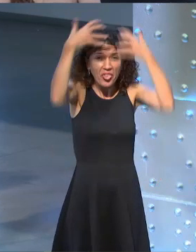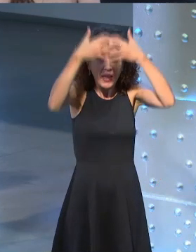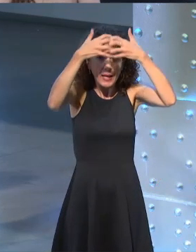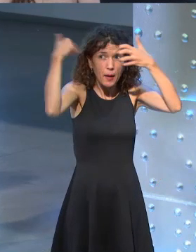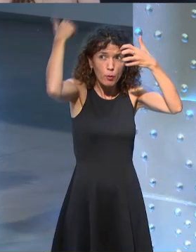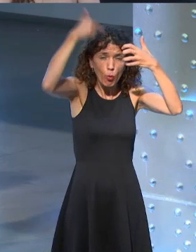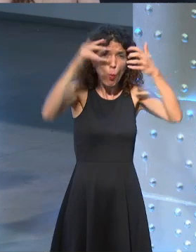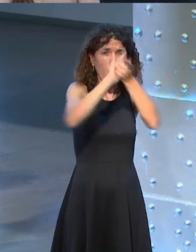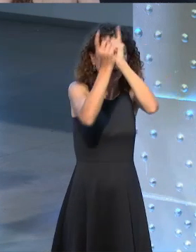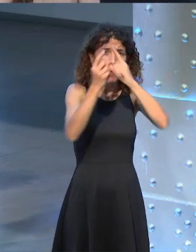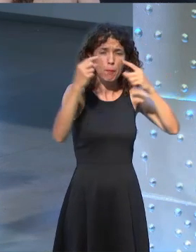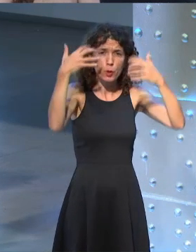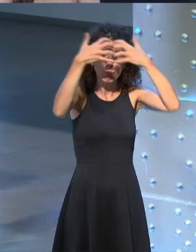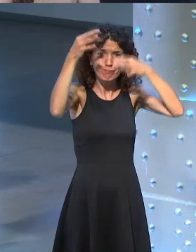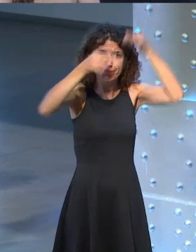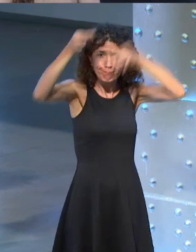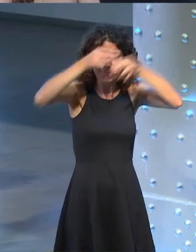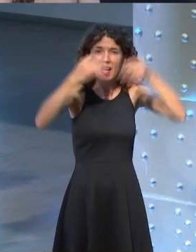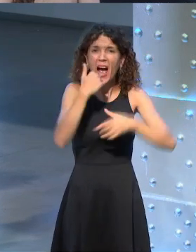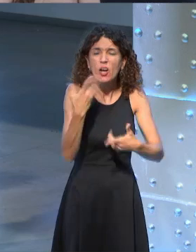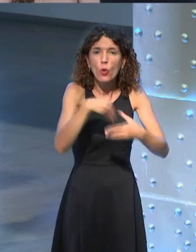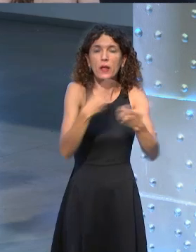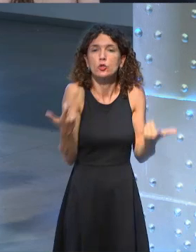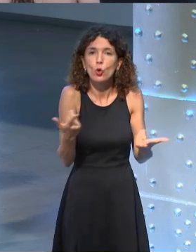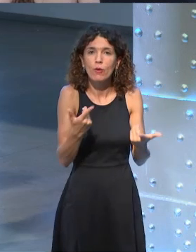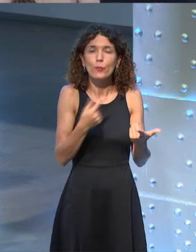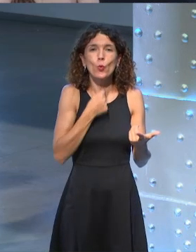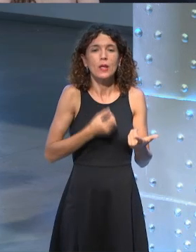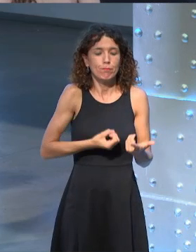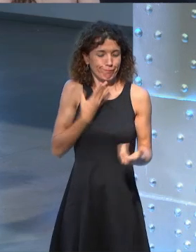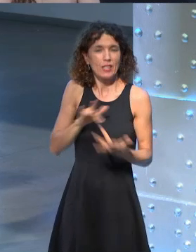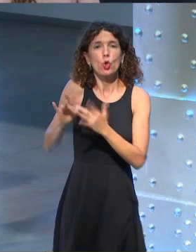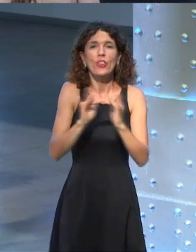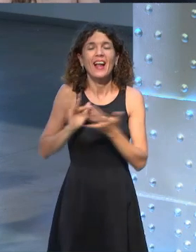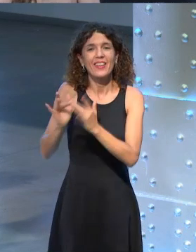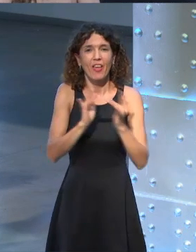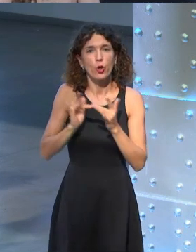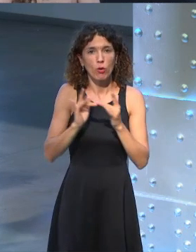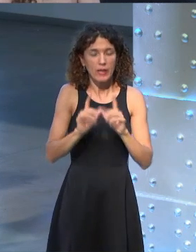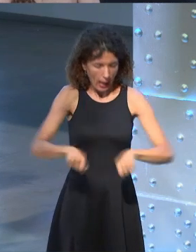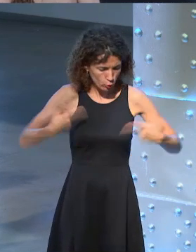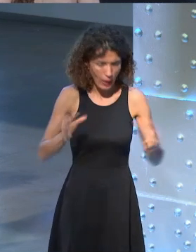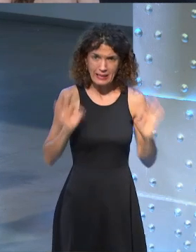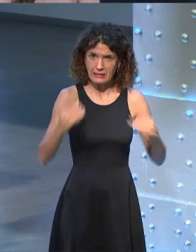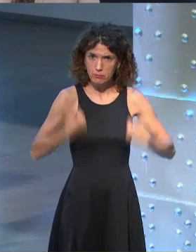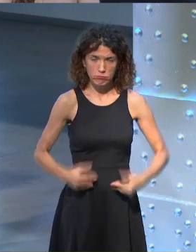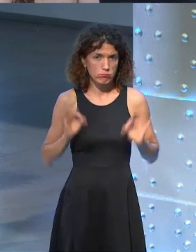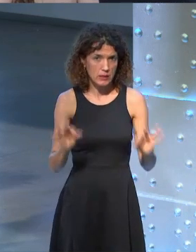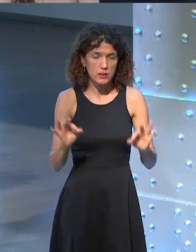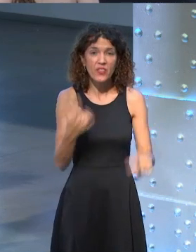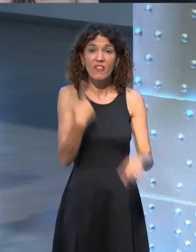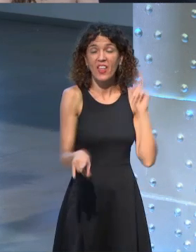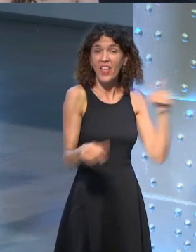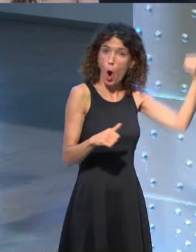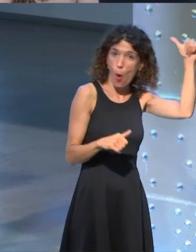cerebro porque les inspira y desarrollan la capacidad de socialización. Y eso es algo que es biológico y eso es lo que nos diferencia